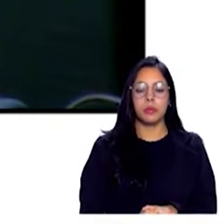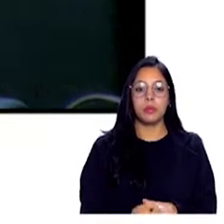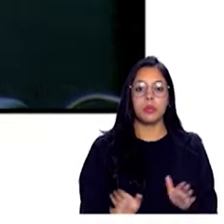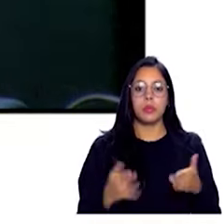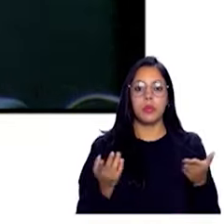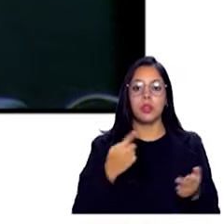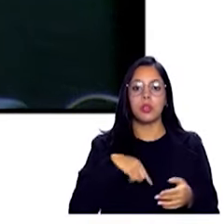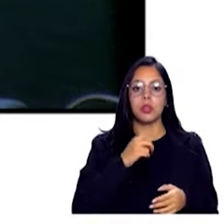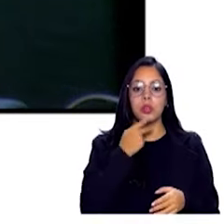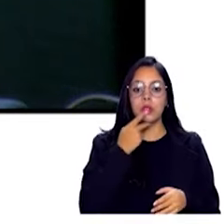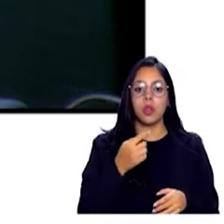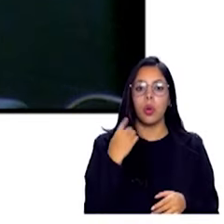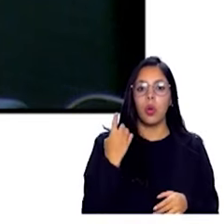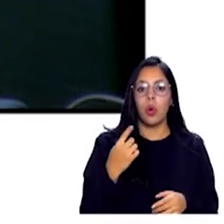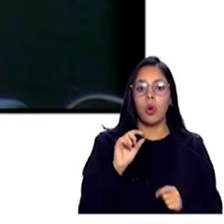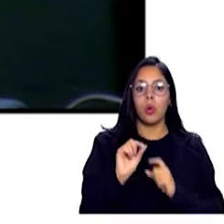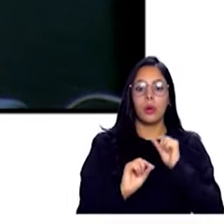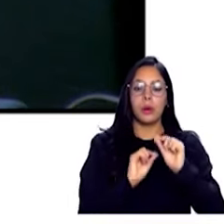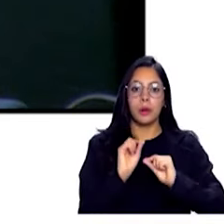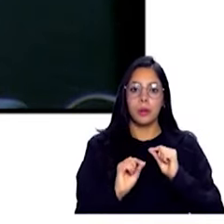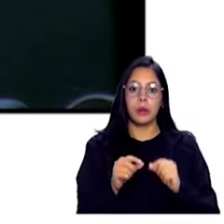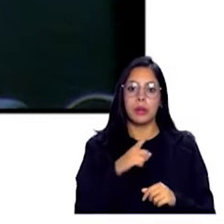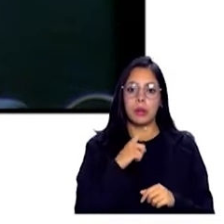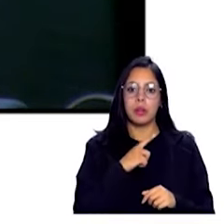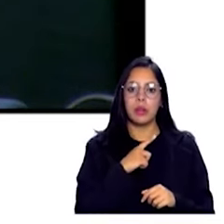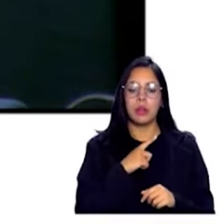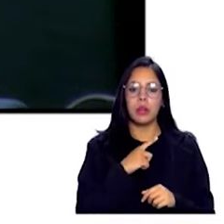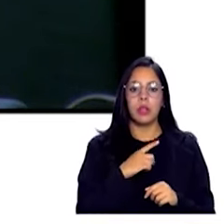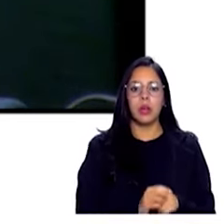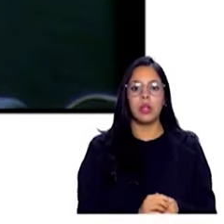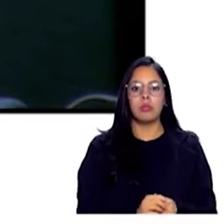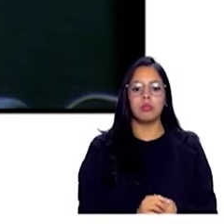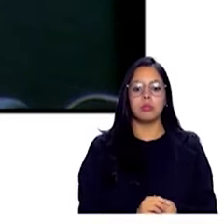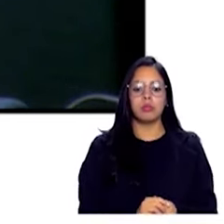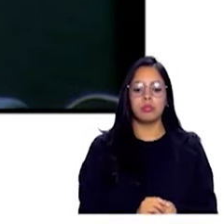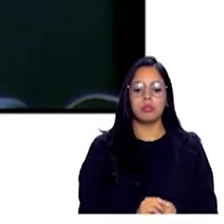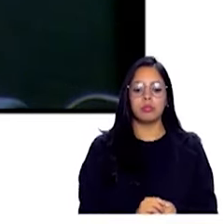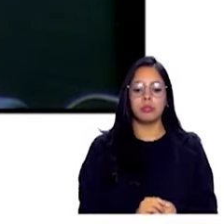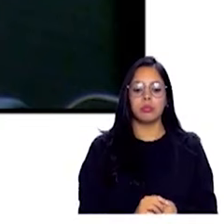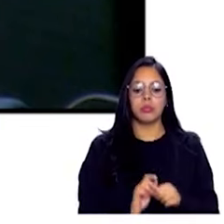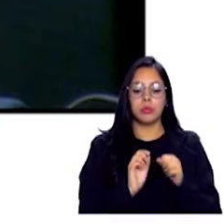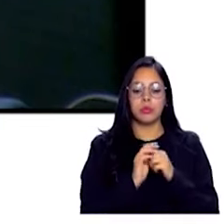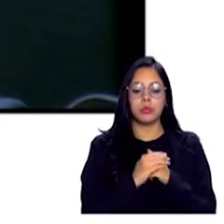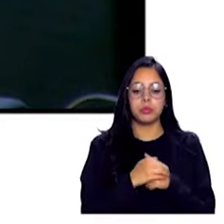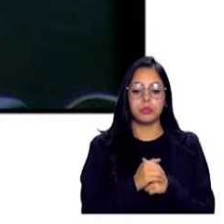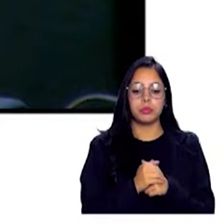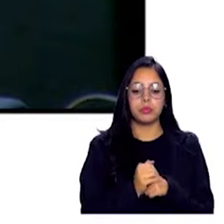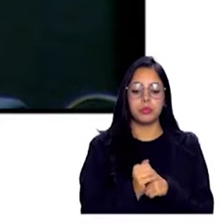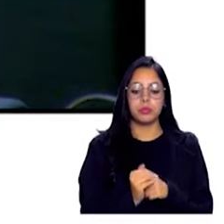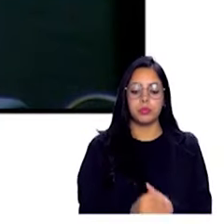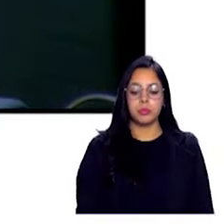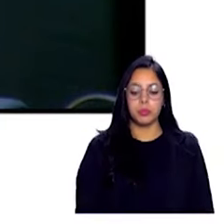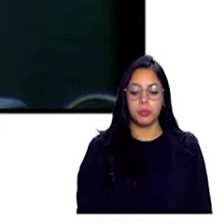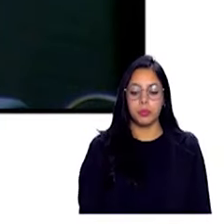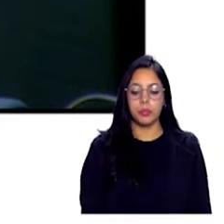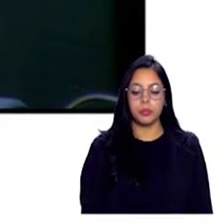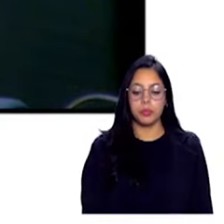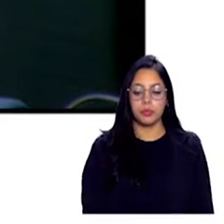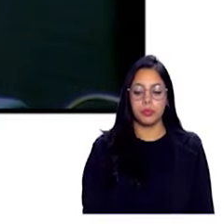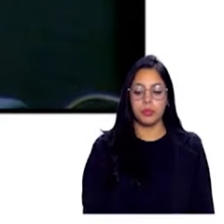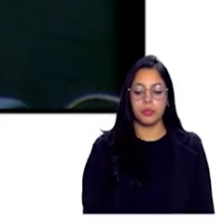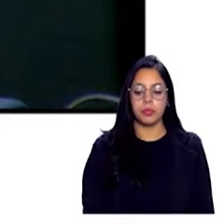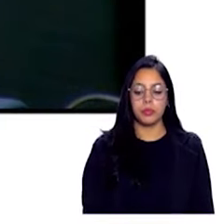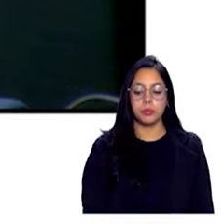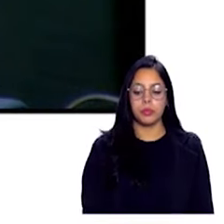instancia ni siquiera las violaciones constitucionales porque digo Cuando Cuando se Habla de Una violación constitucional que te